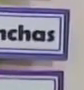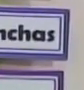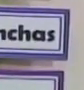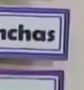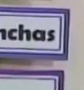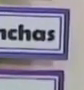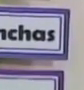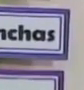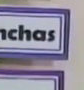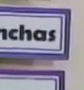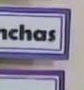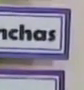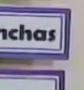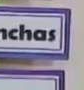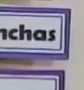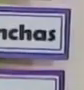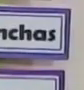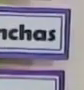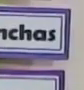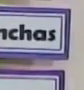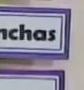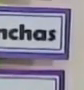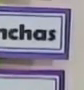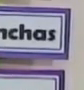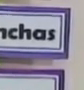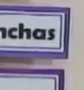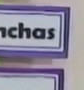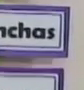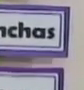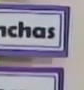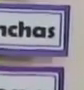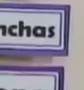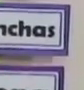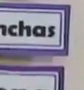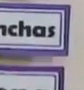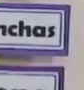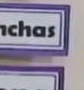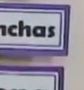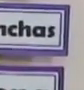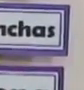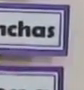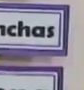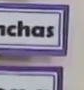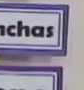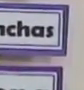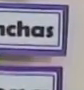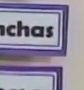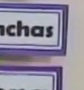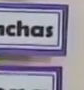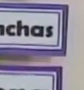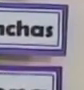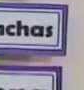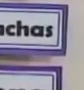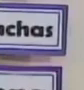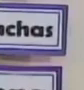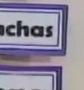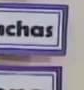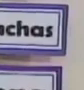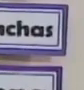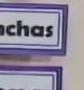Continuamos la siguiente palabra. A ver, ¿cuántas palabras llevamos formadas? Contemos. Uno,